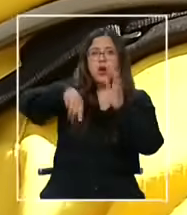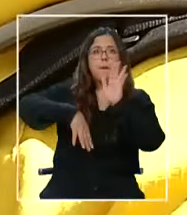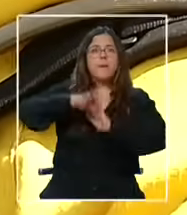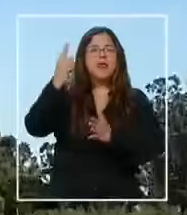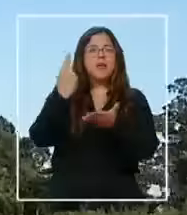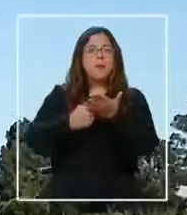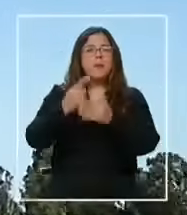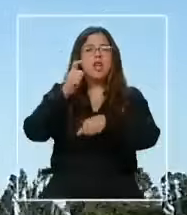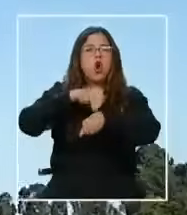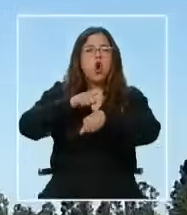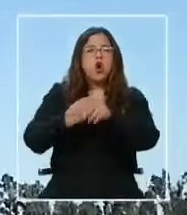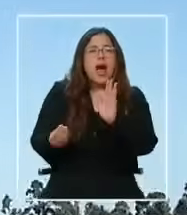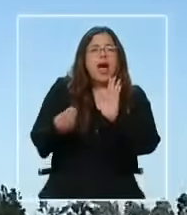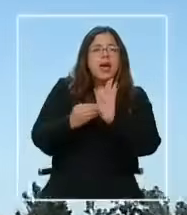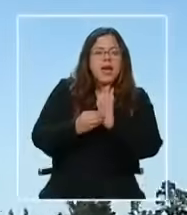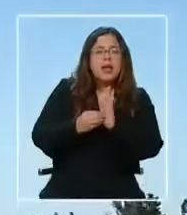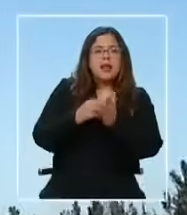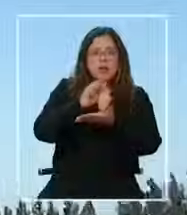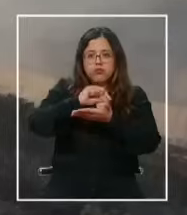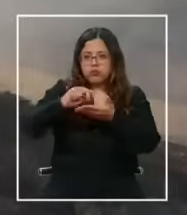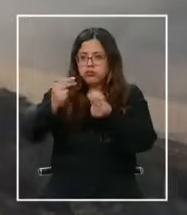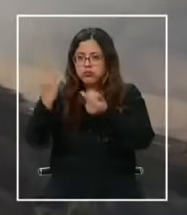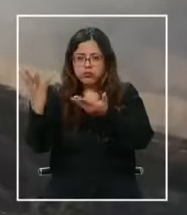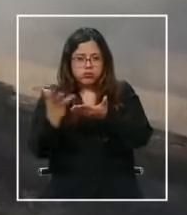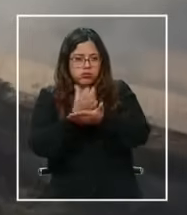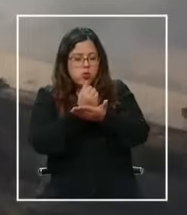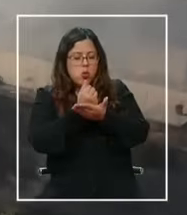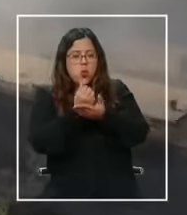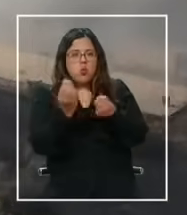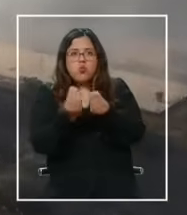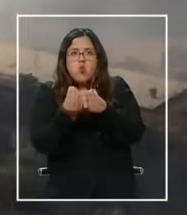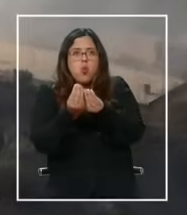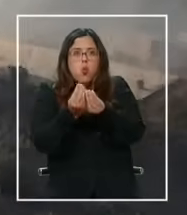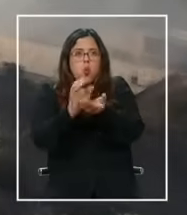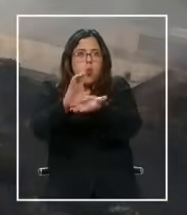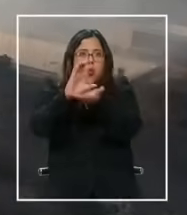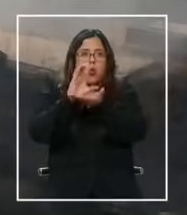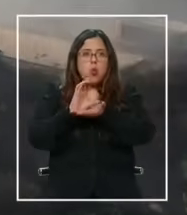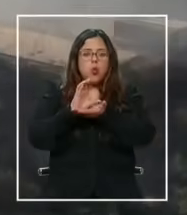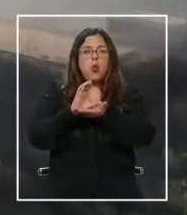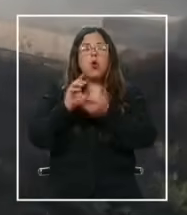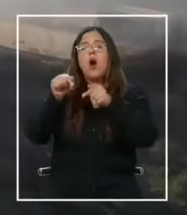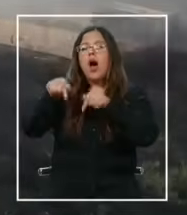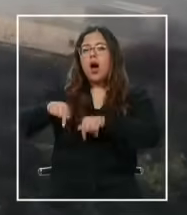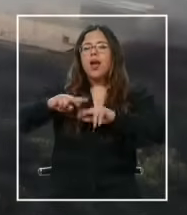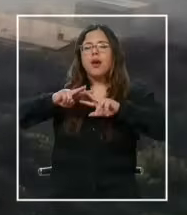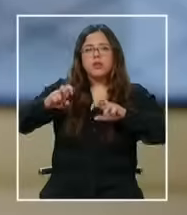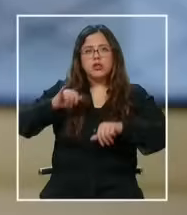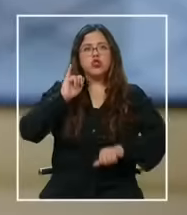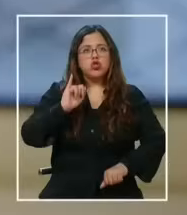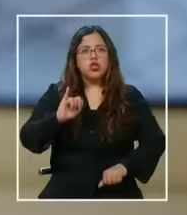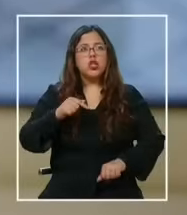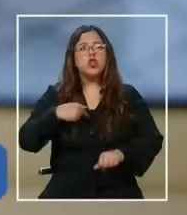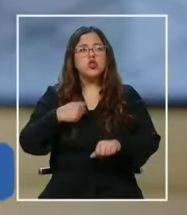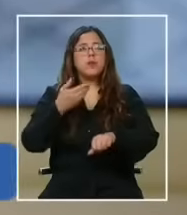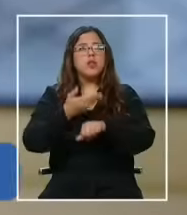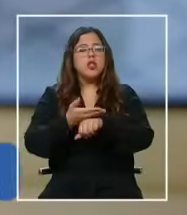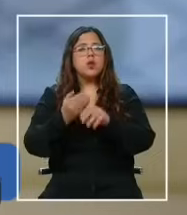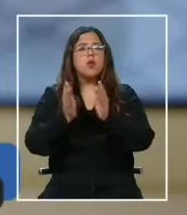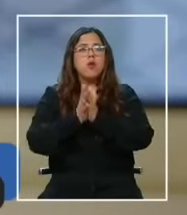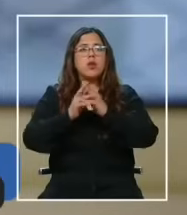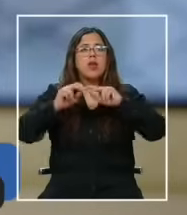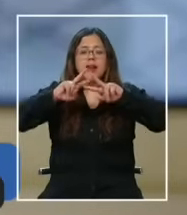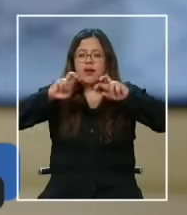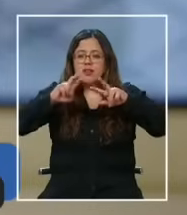horas extras en ese periodo aumentando sus sueldos de forma considerable ahora es materia de investigación y yo he pedido es que se revise